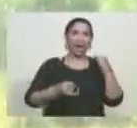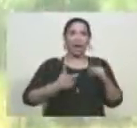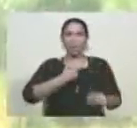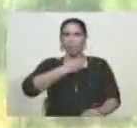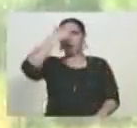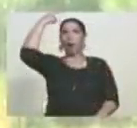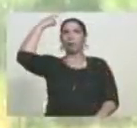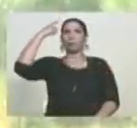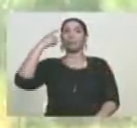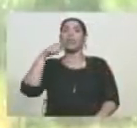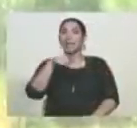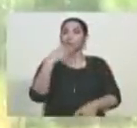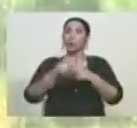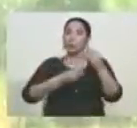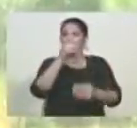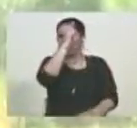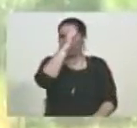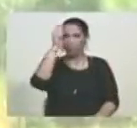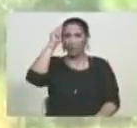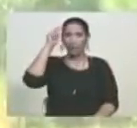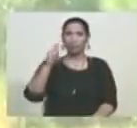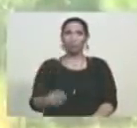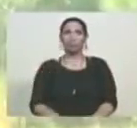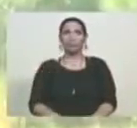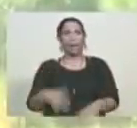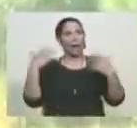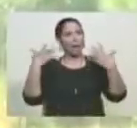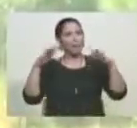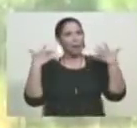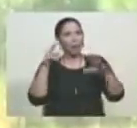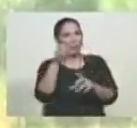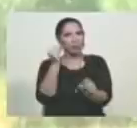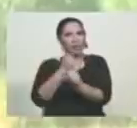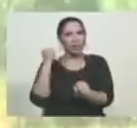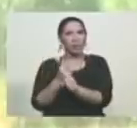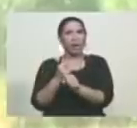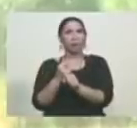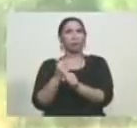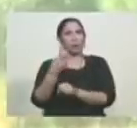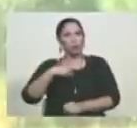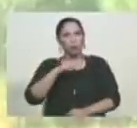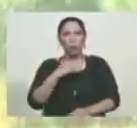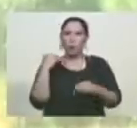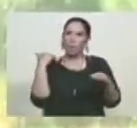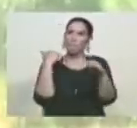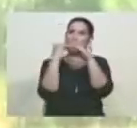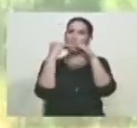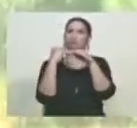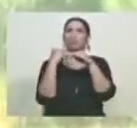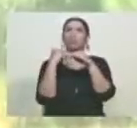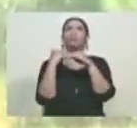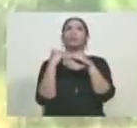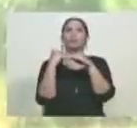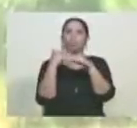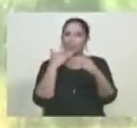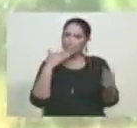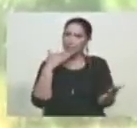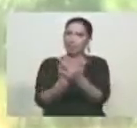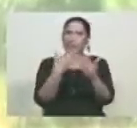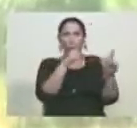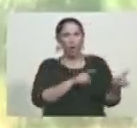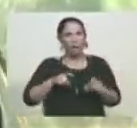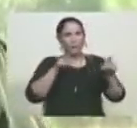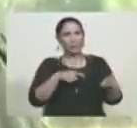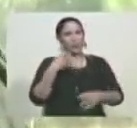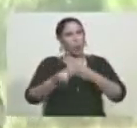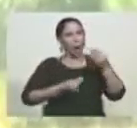la está haciendo Tare William. Y nosotros aplaudimos esa gestión. Asimismo, nosotros pedimos para el ámbito campesino que se haga